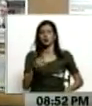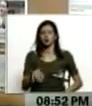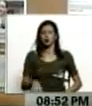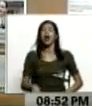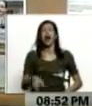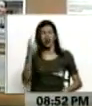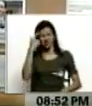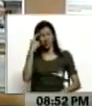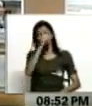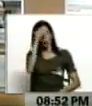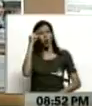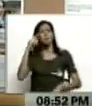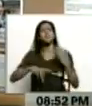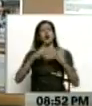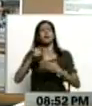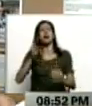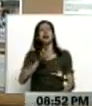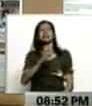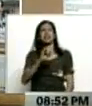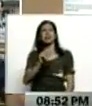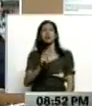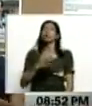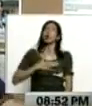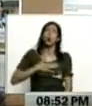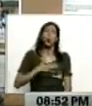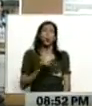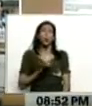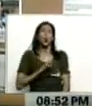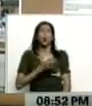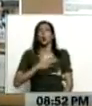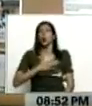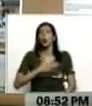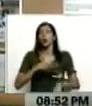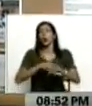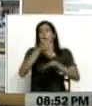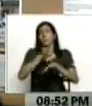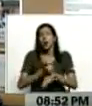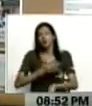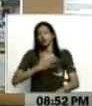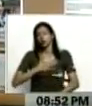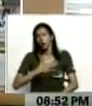metió una gente ahí le decía culpable Yo soy culpable culpable